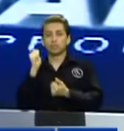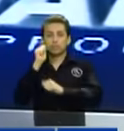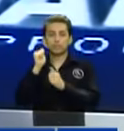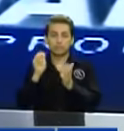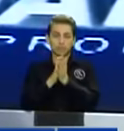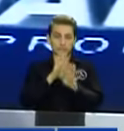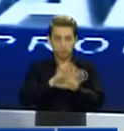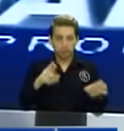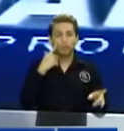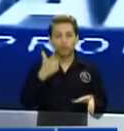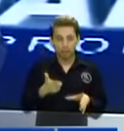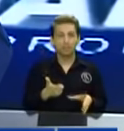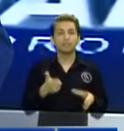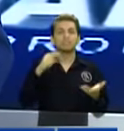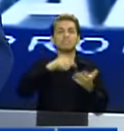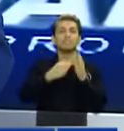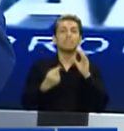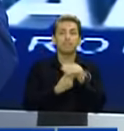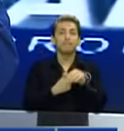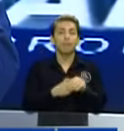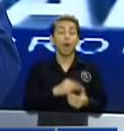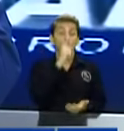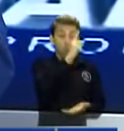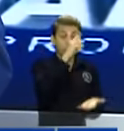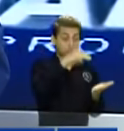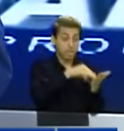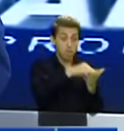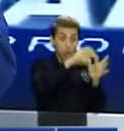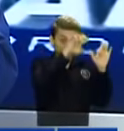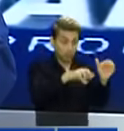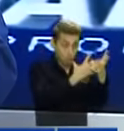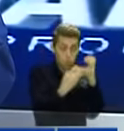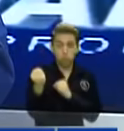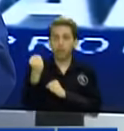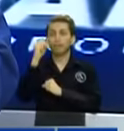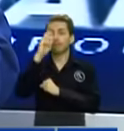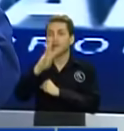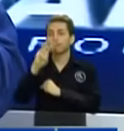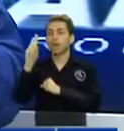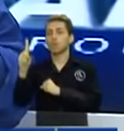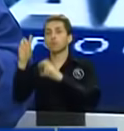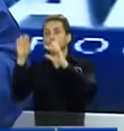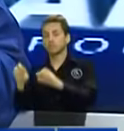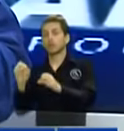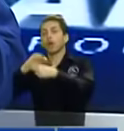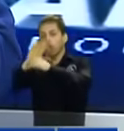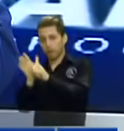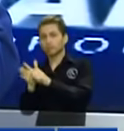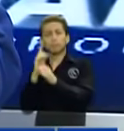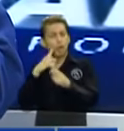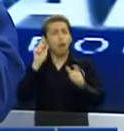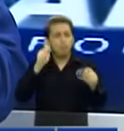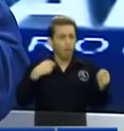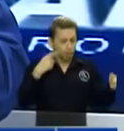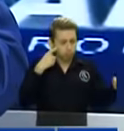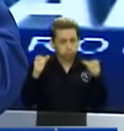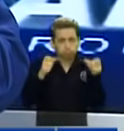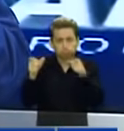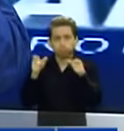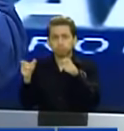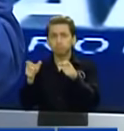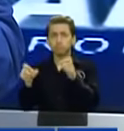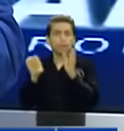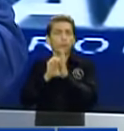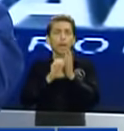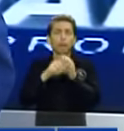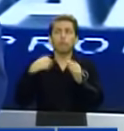significan 36 casos por millón. Es decir, la cifra sigue siendo muy manejable. Si lo comparamos con nuestros vecinos